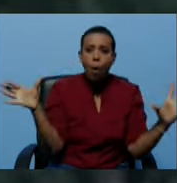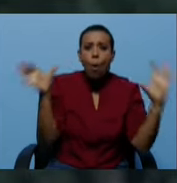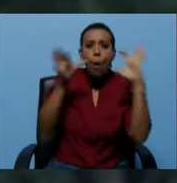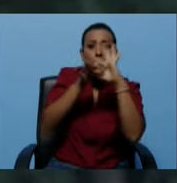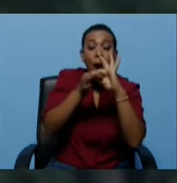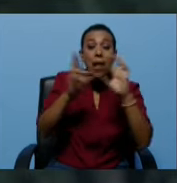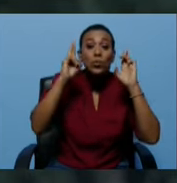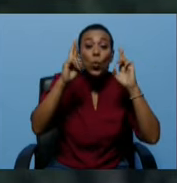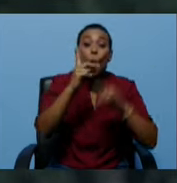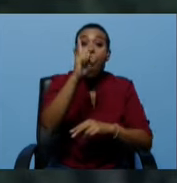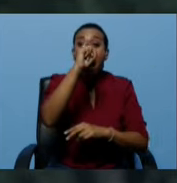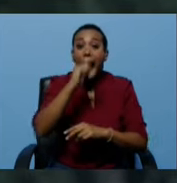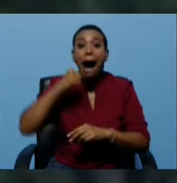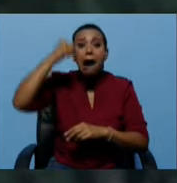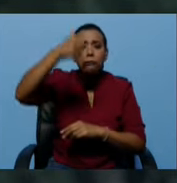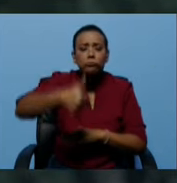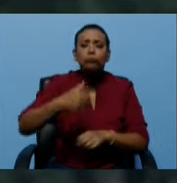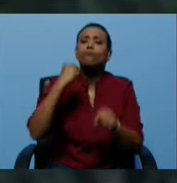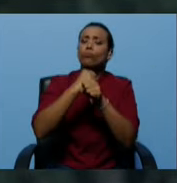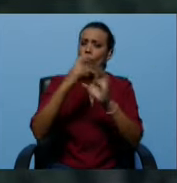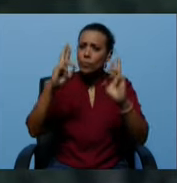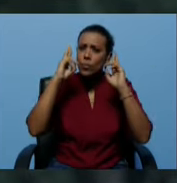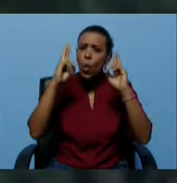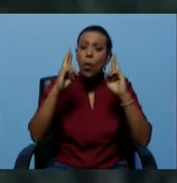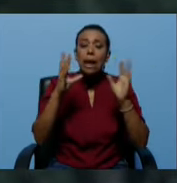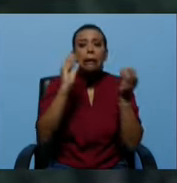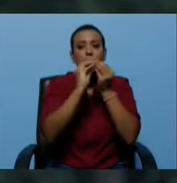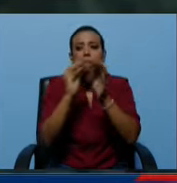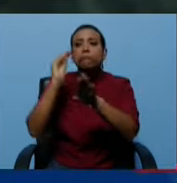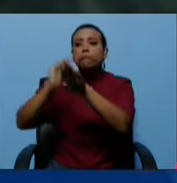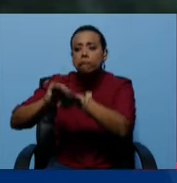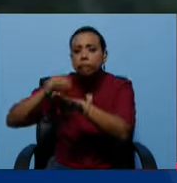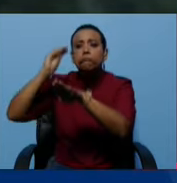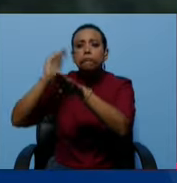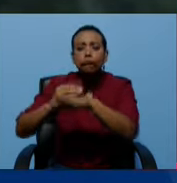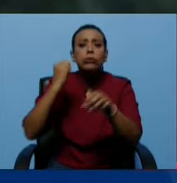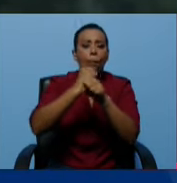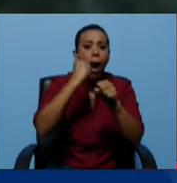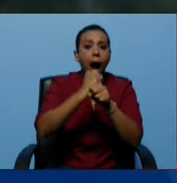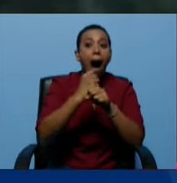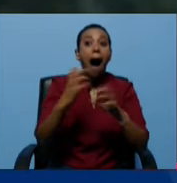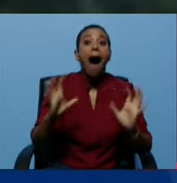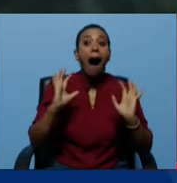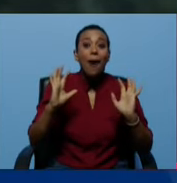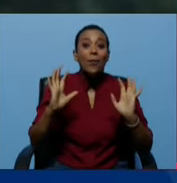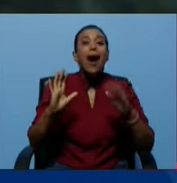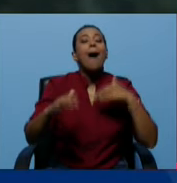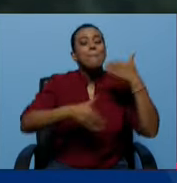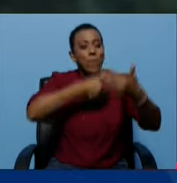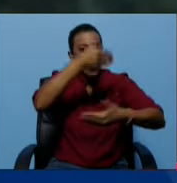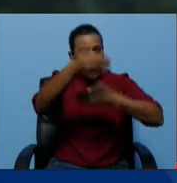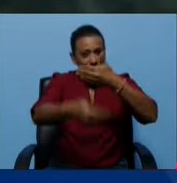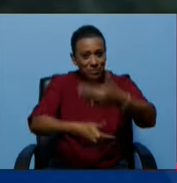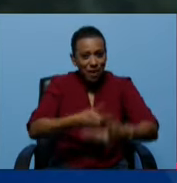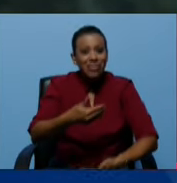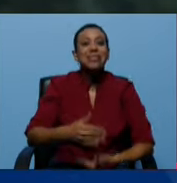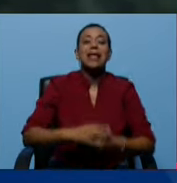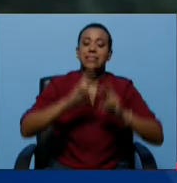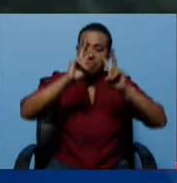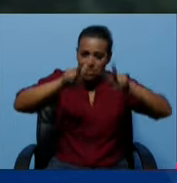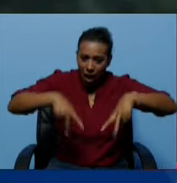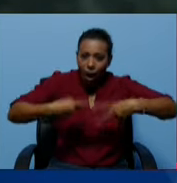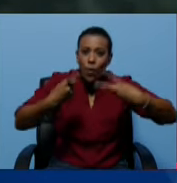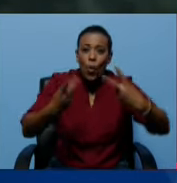fin, después de tanto insistir, tanto laborar, tanto trabajar, vamos a proceder a